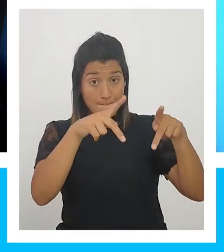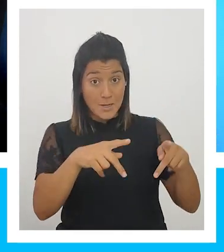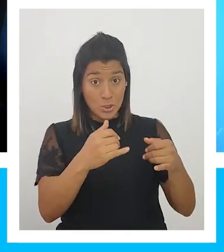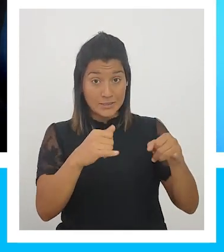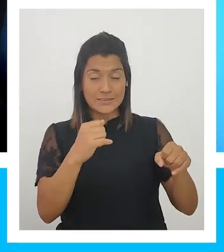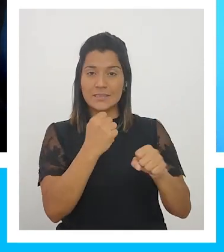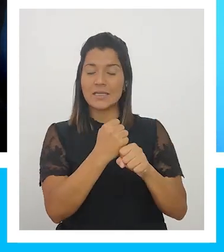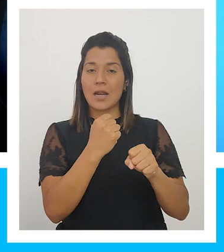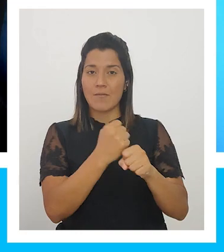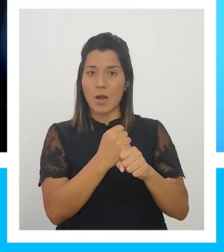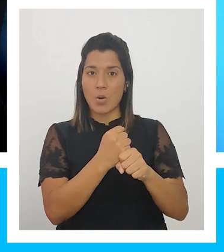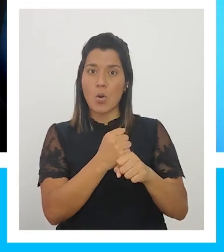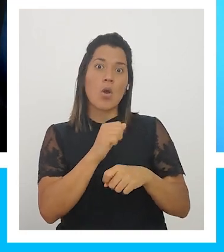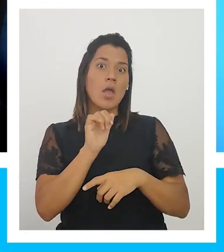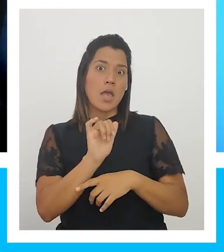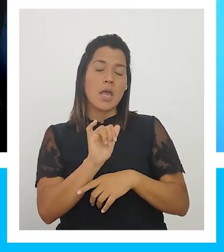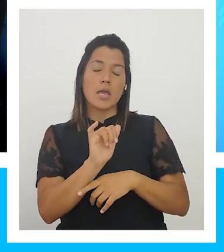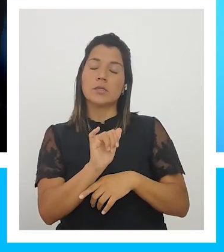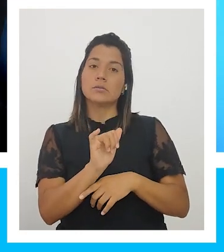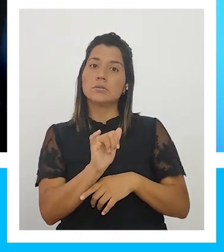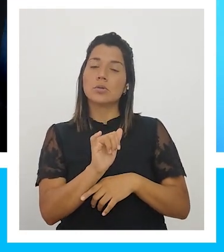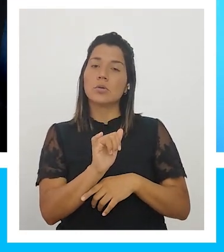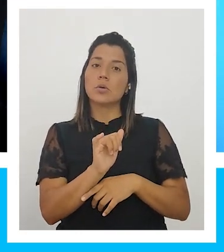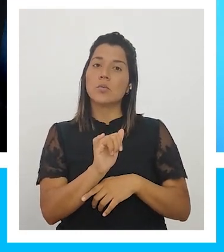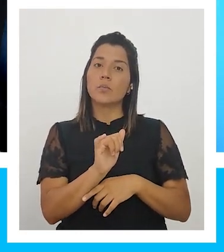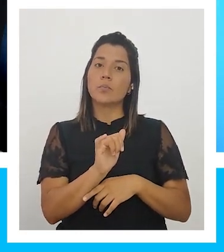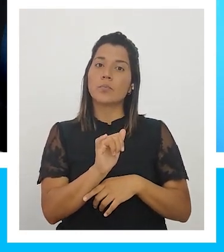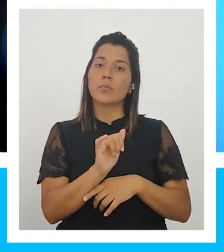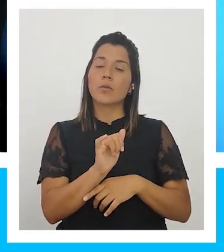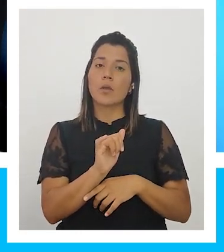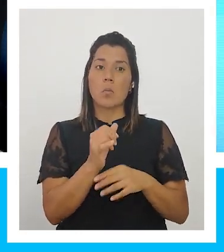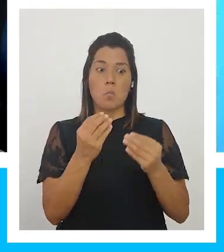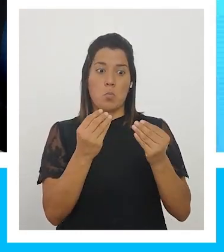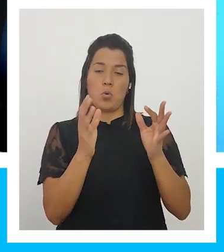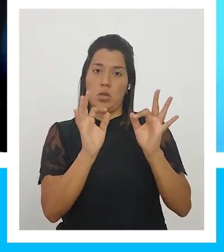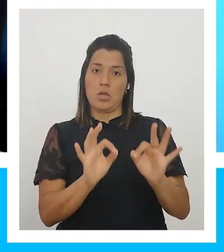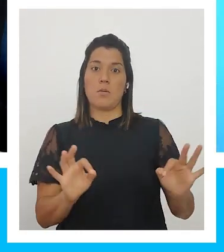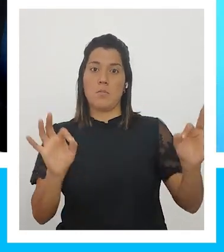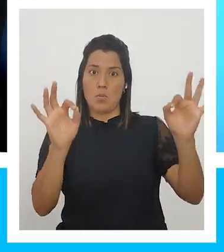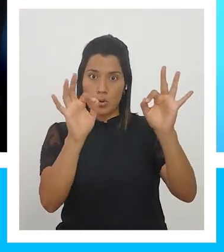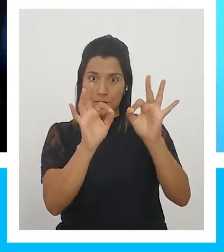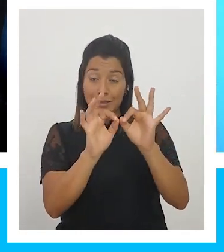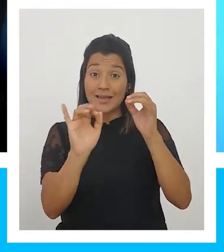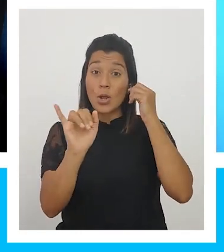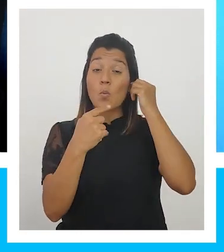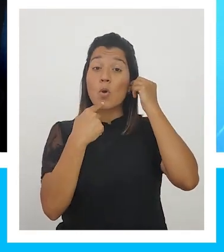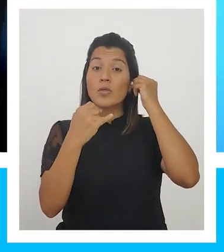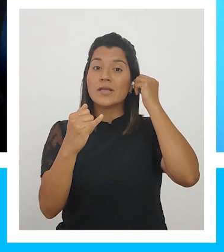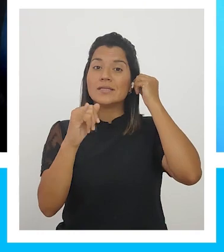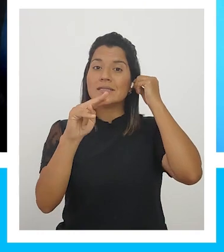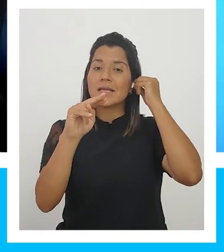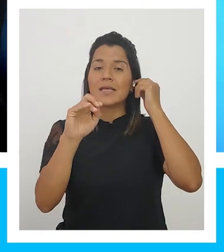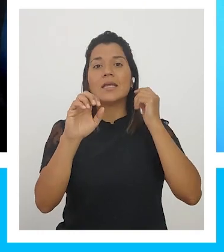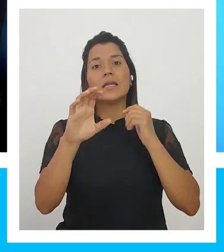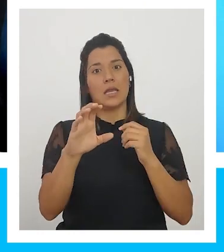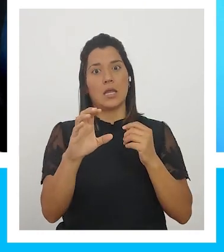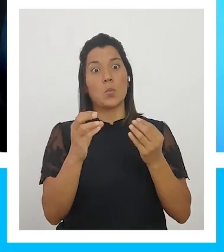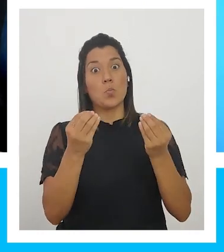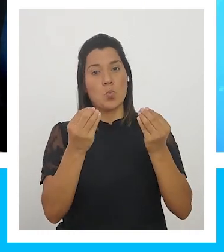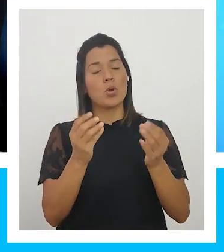sido bastante, digamos, ha sido considerable, o como lo llama el INEC, estadísticamente